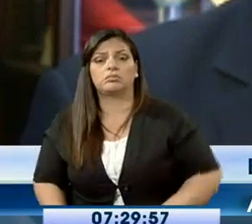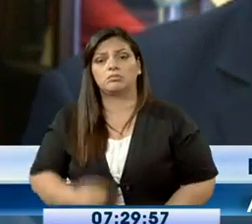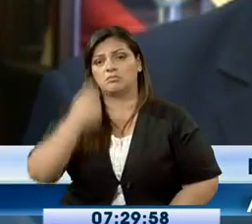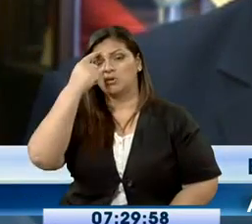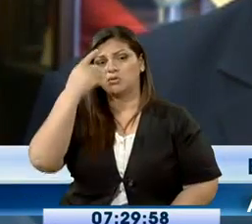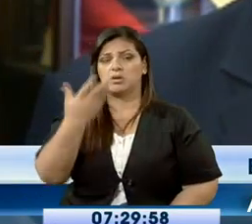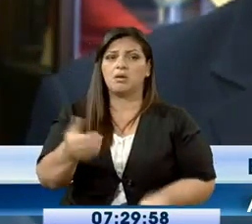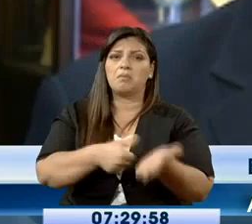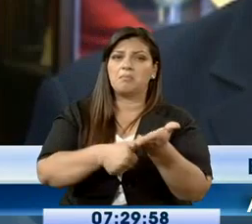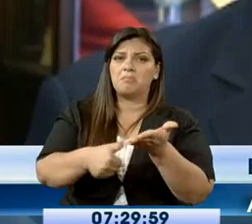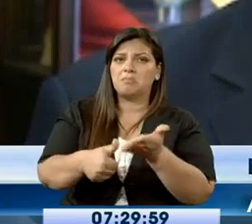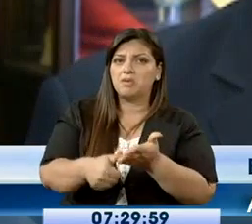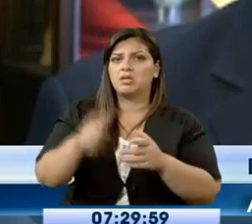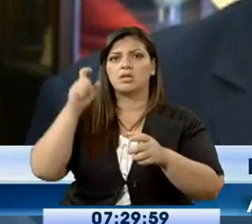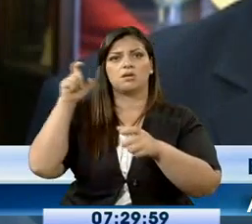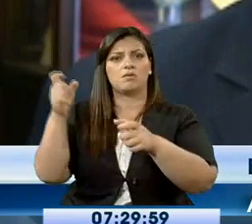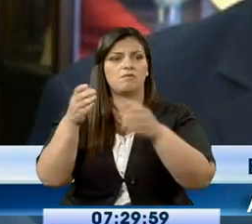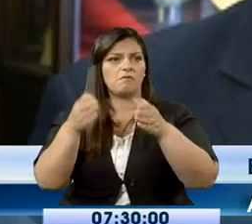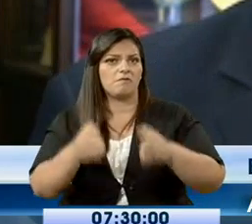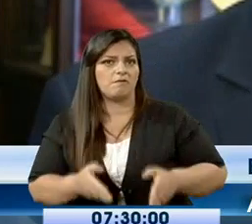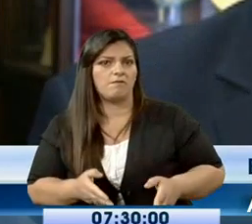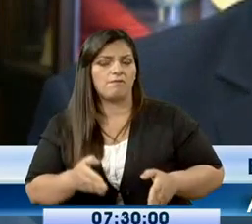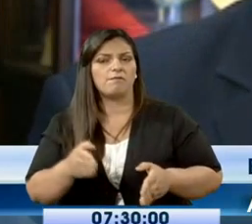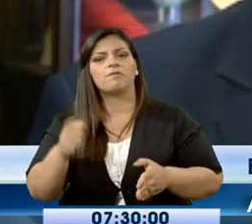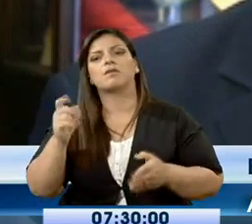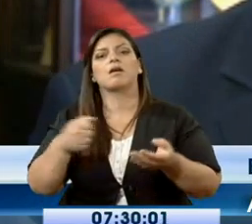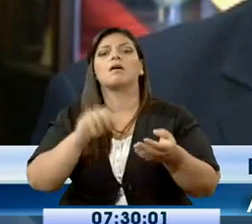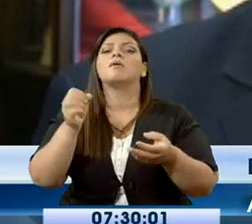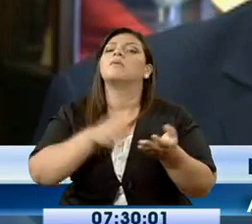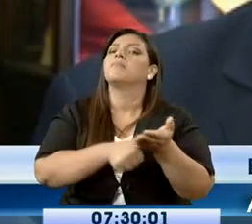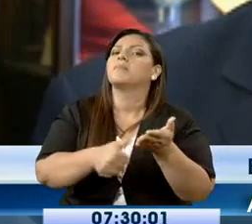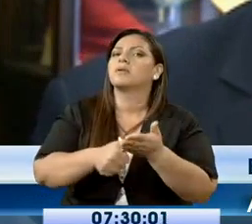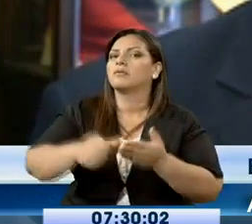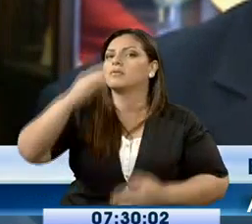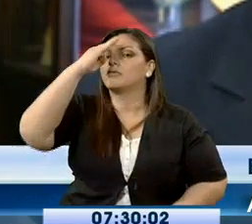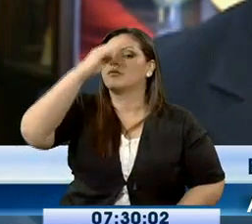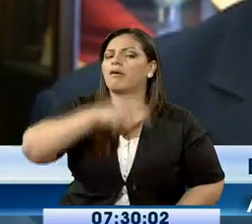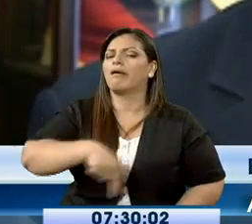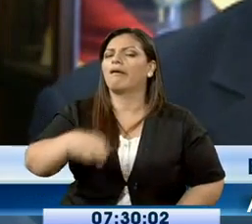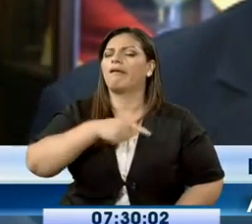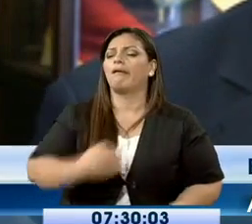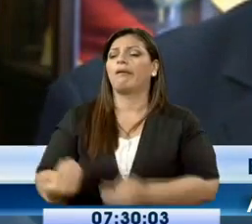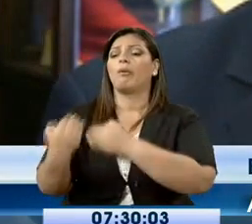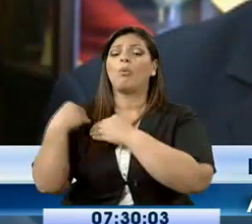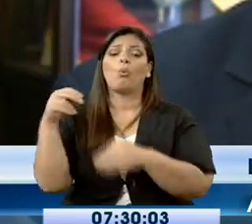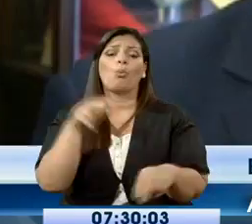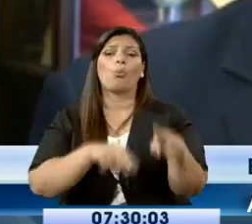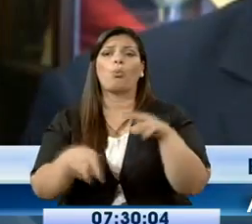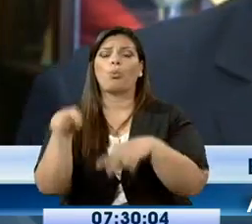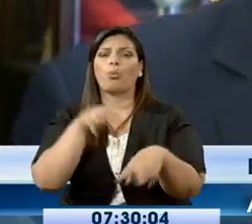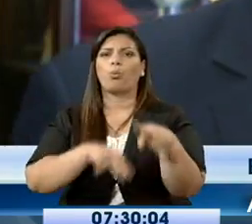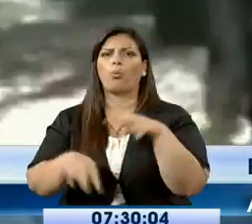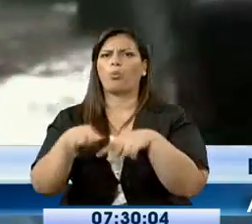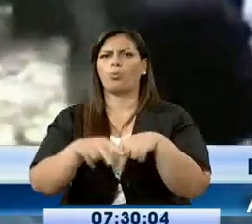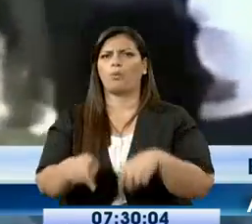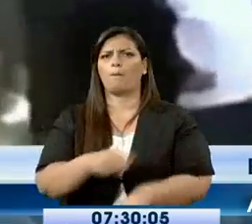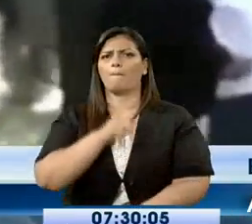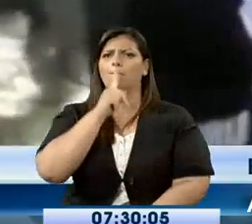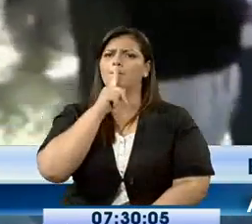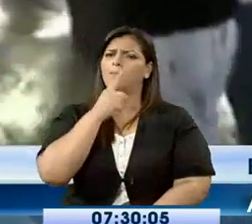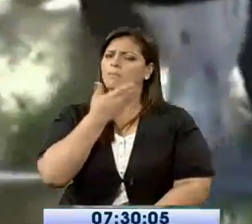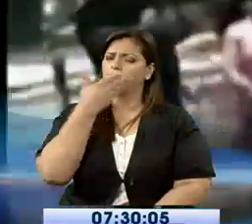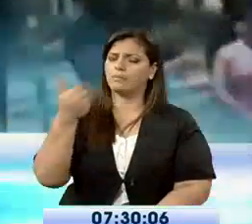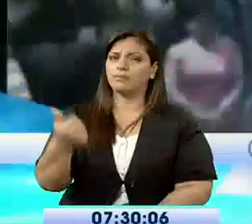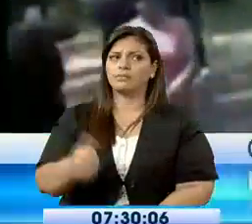el Ministerio Fiscal, el Ministerio del Interior, que son los encargados de precautelar por la seguridad interna, no digan nada. Y aunque en los